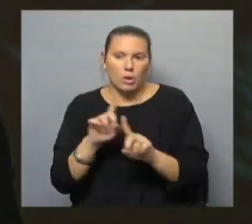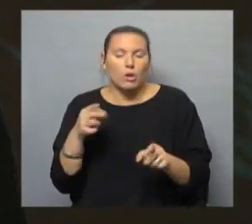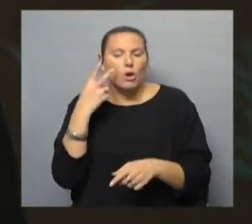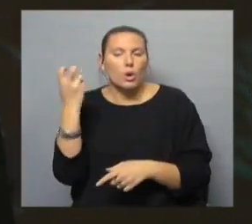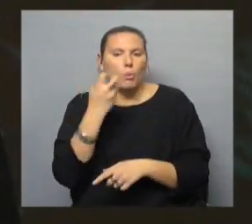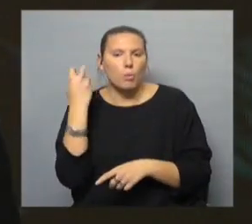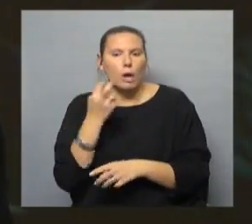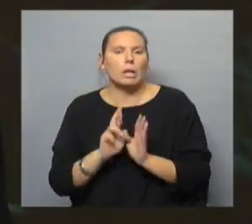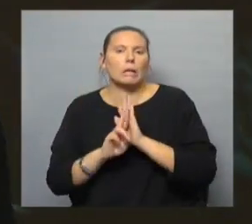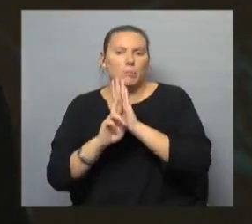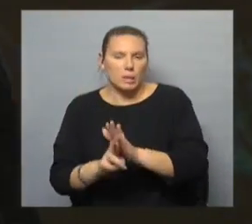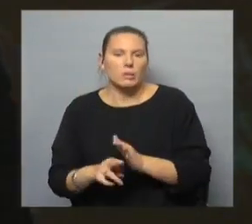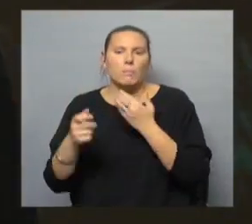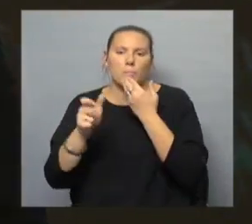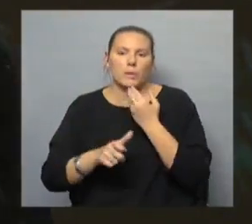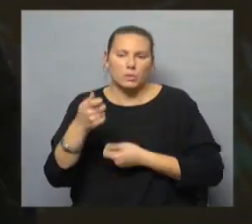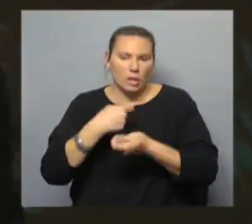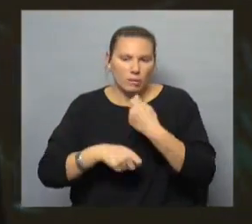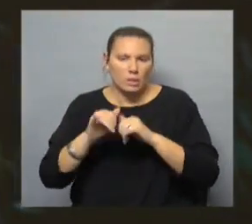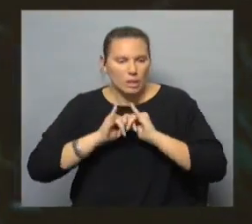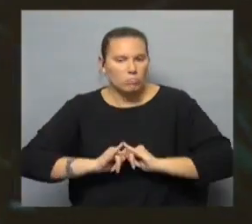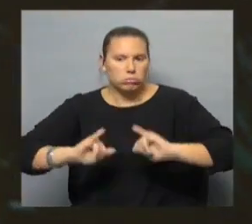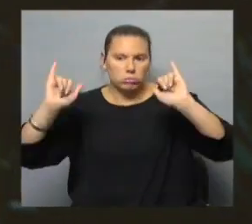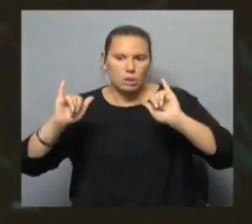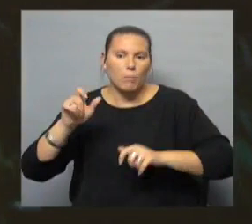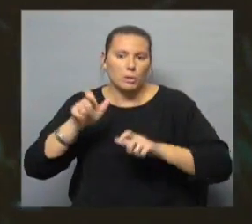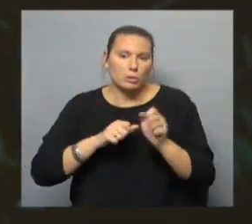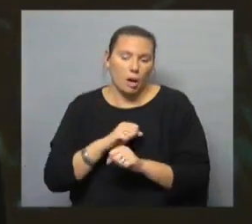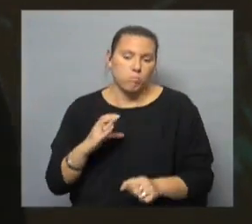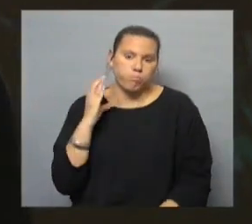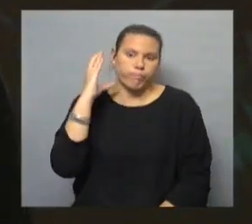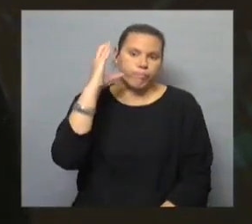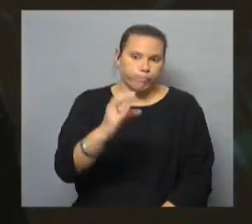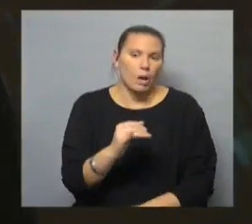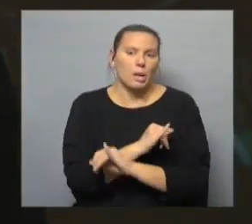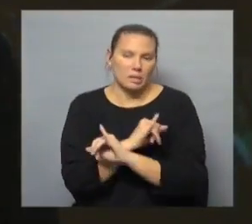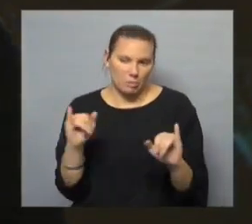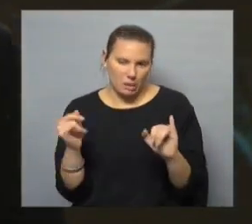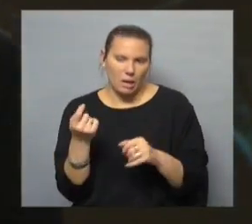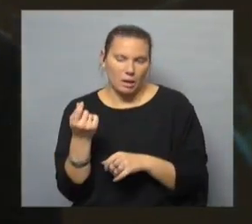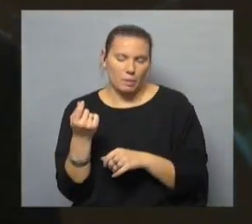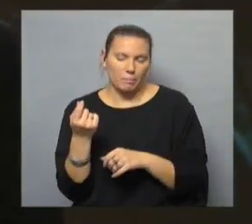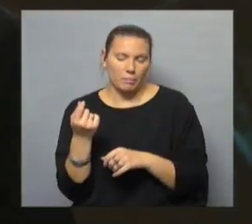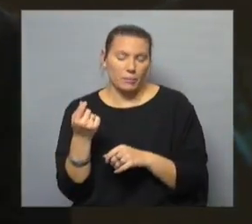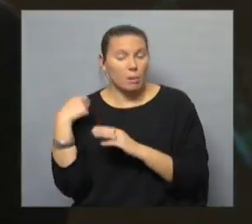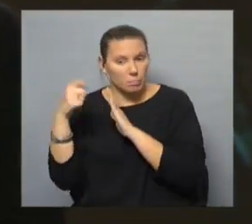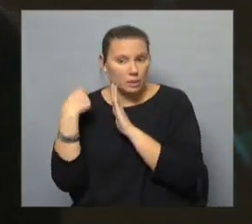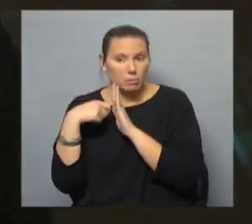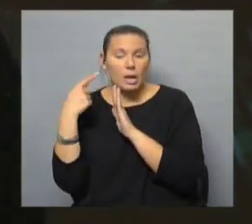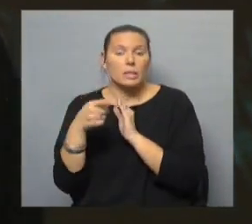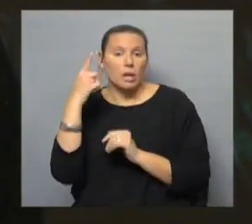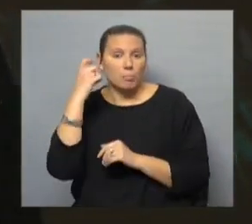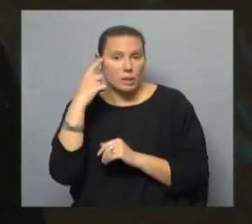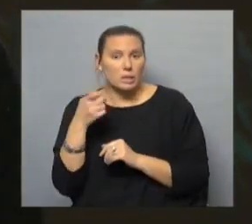ahí son representantes, agentes de venta, distribuidores, gente que de pronto ponga plata para la finalización. Claro. Y bueno, y esa experiencia